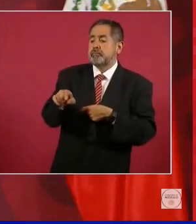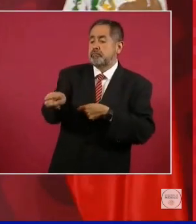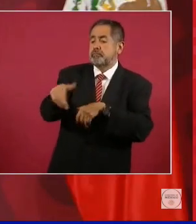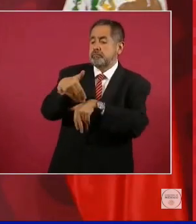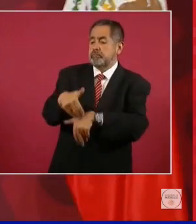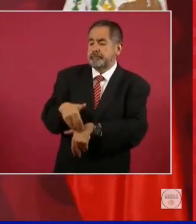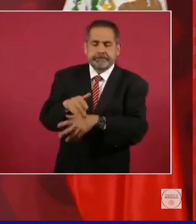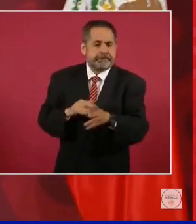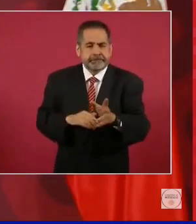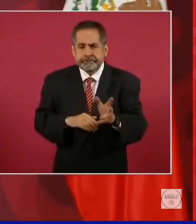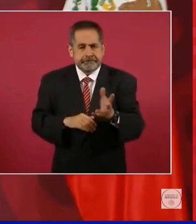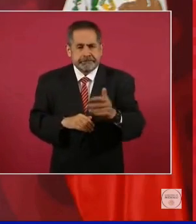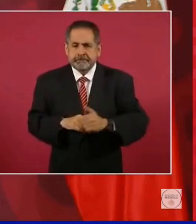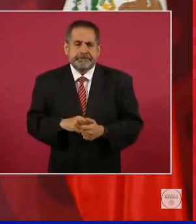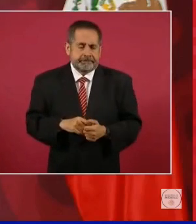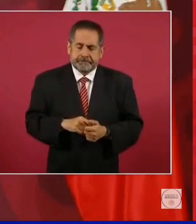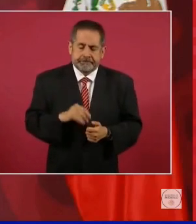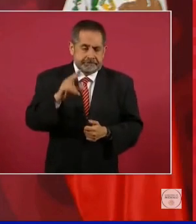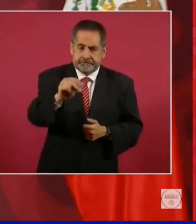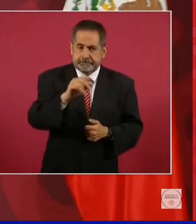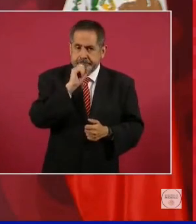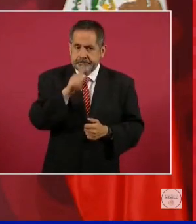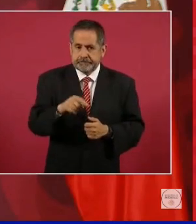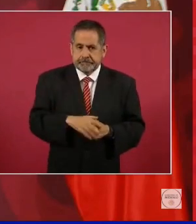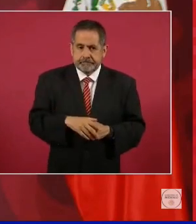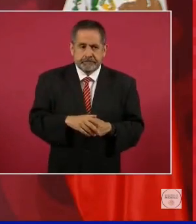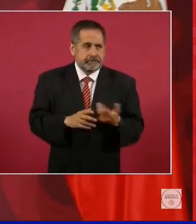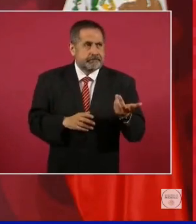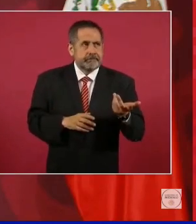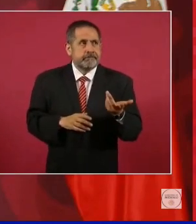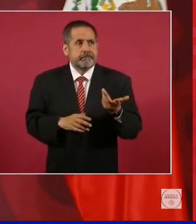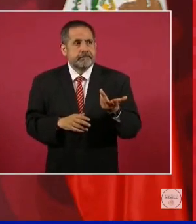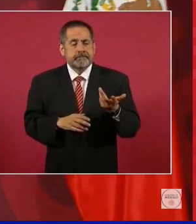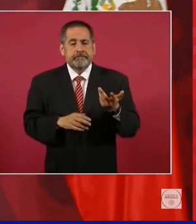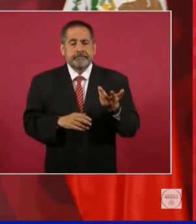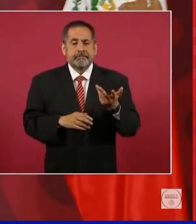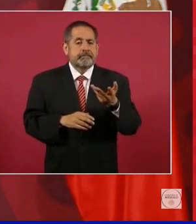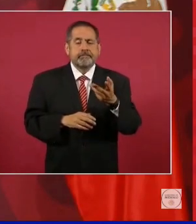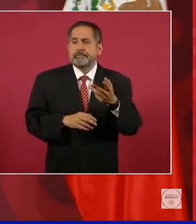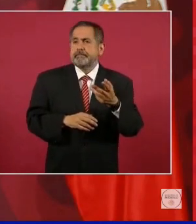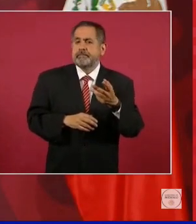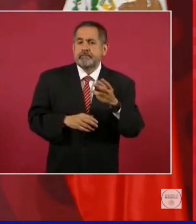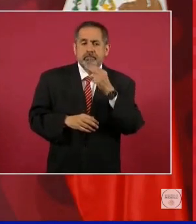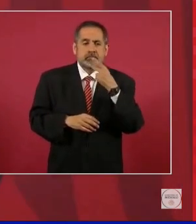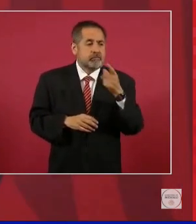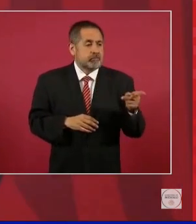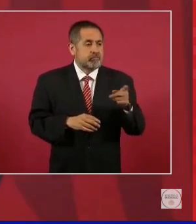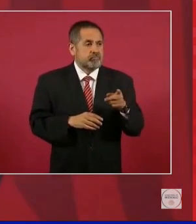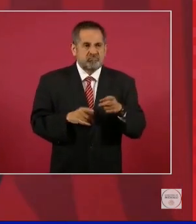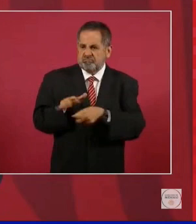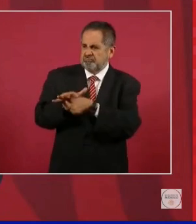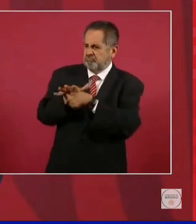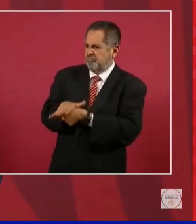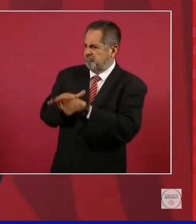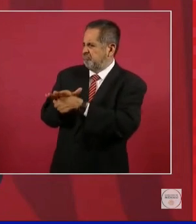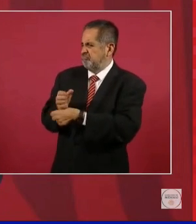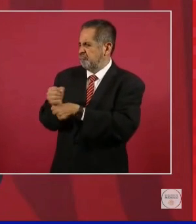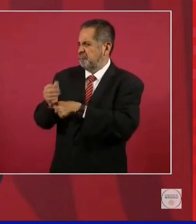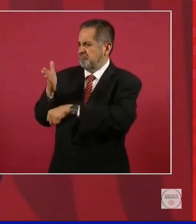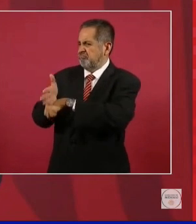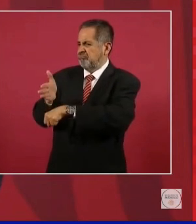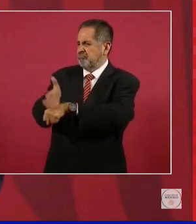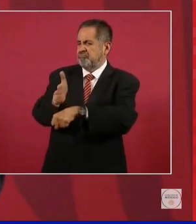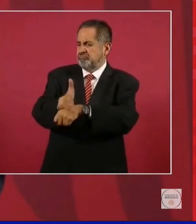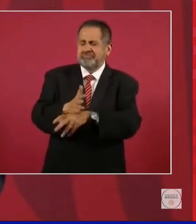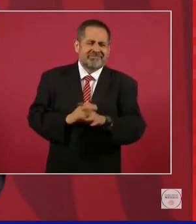y que no se conviertan también en órganos de represión